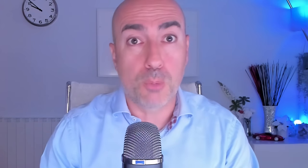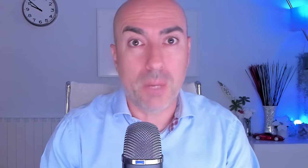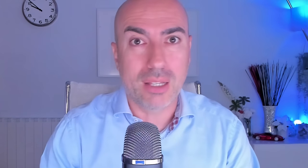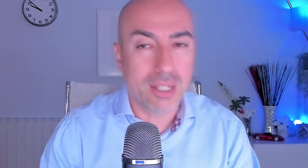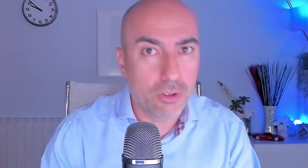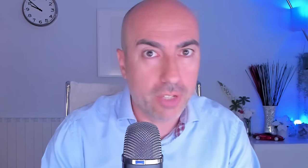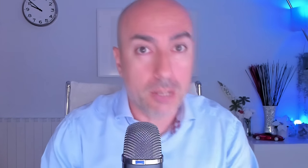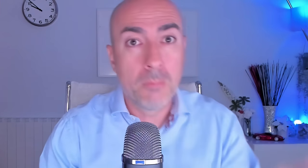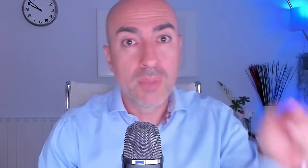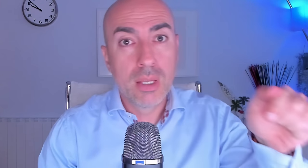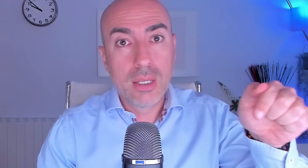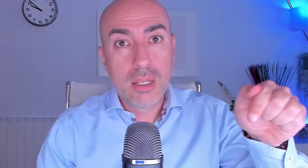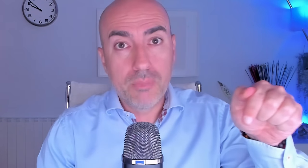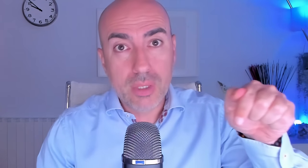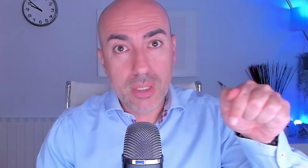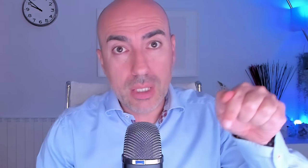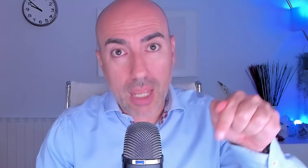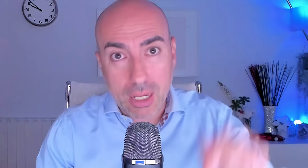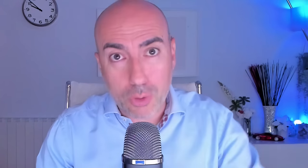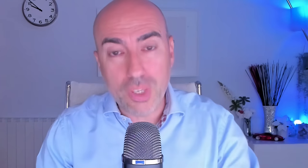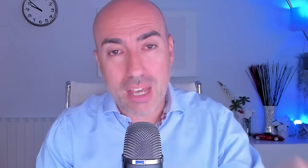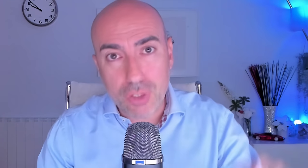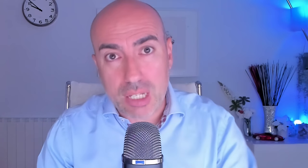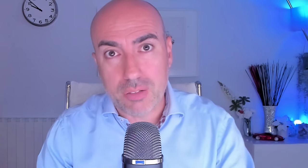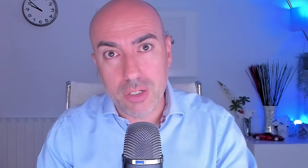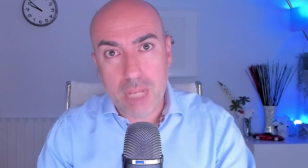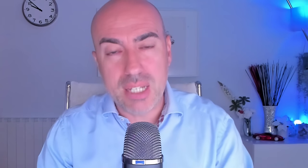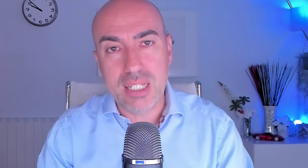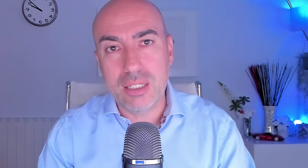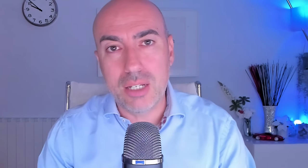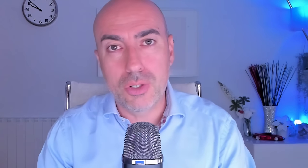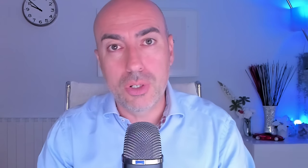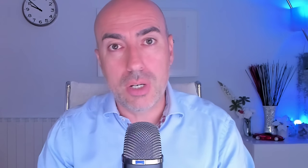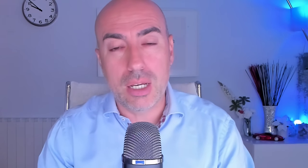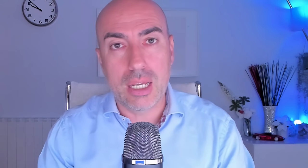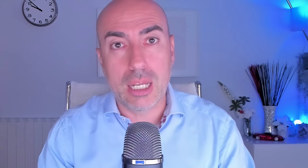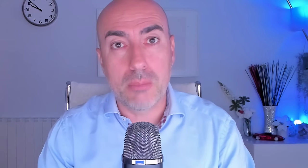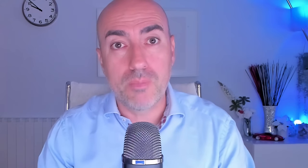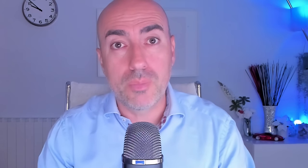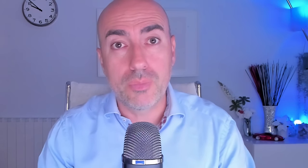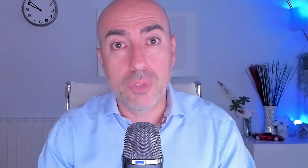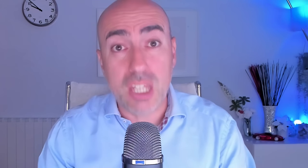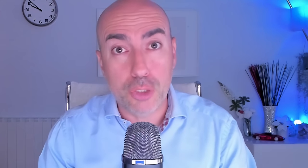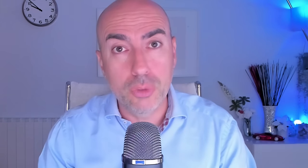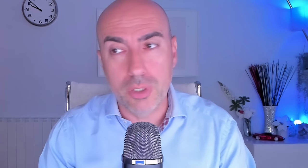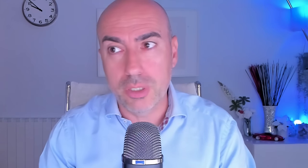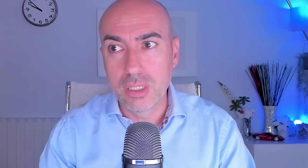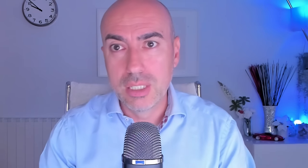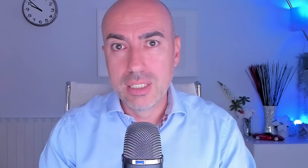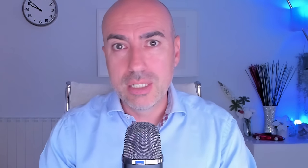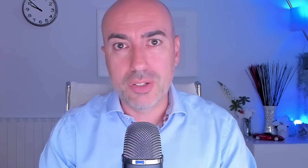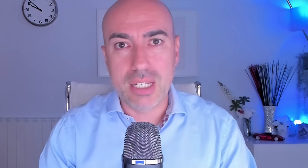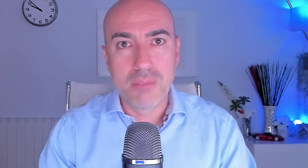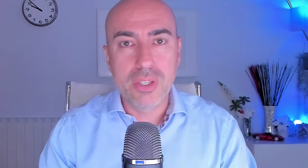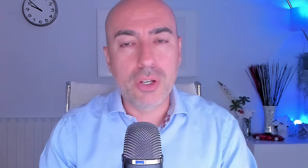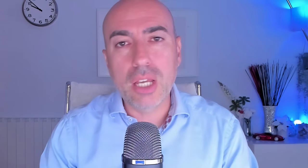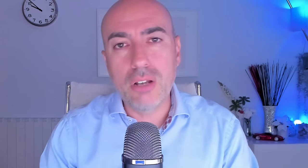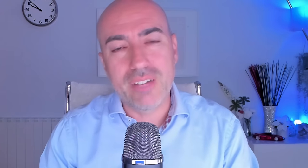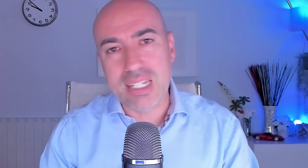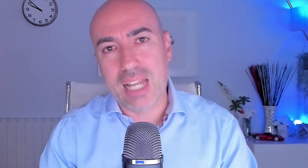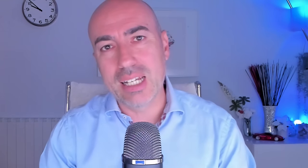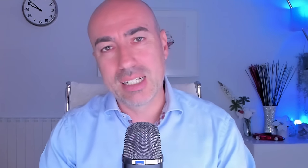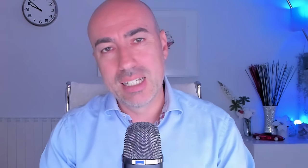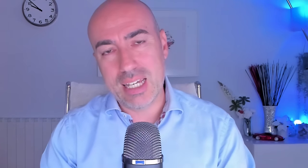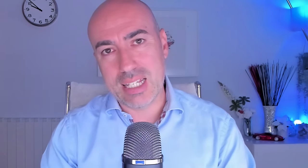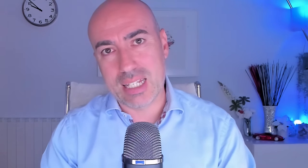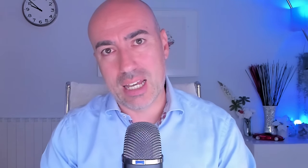financiadas por parte del gobierno en cuya votación el presidente no e no se abstuvo no Entonces yo creo que